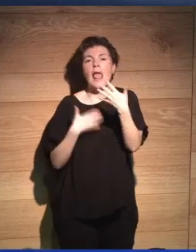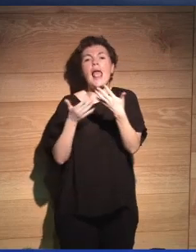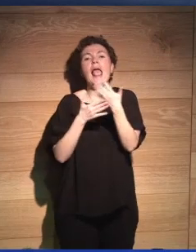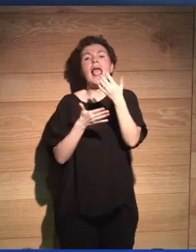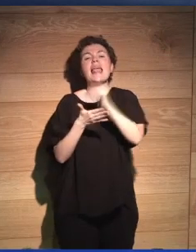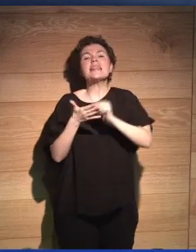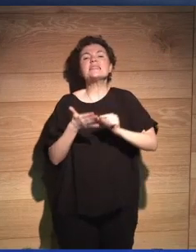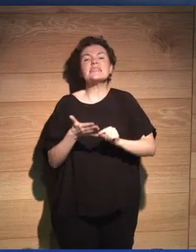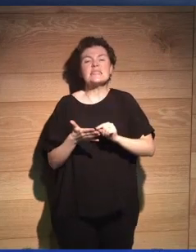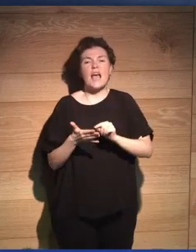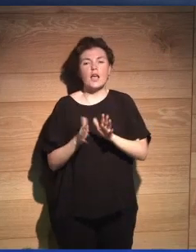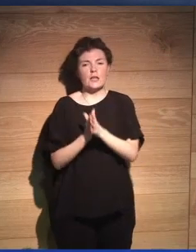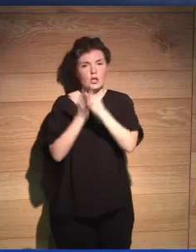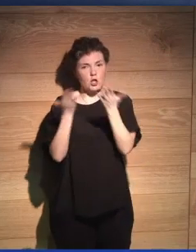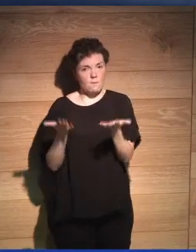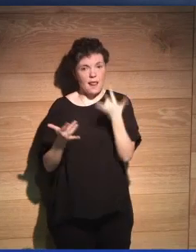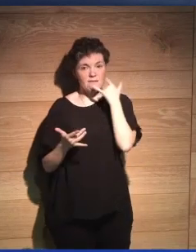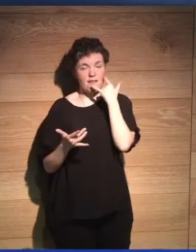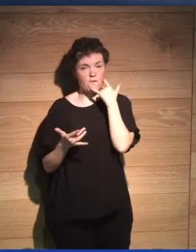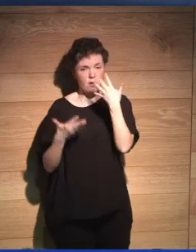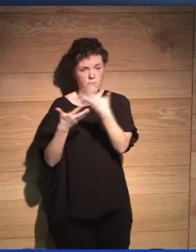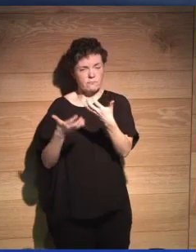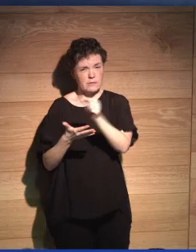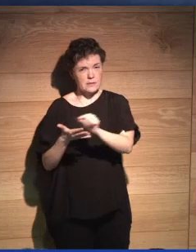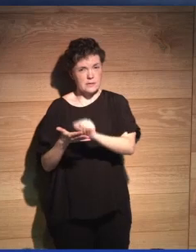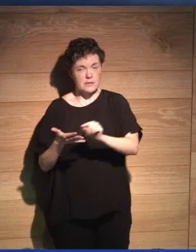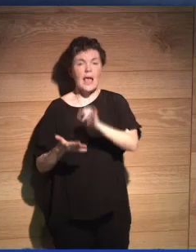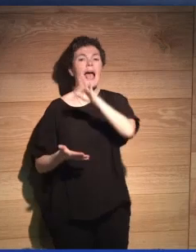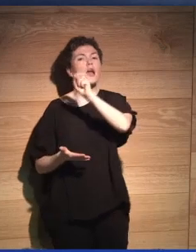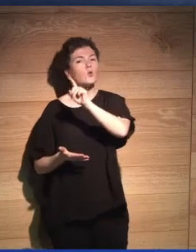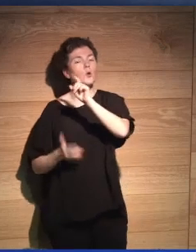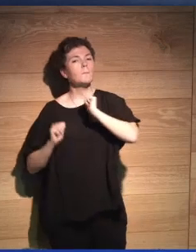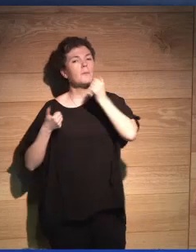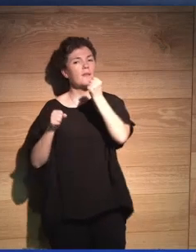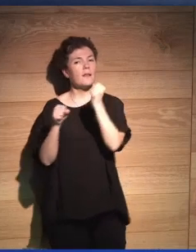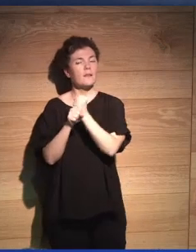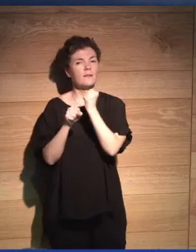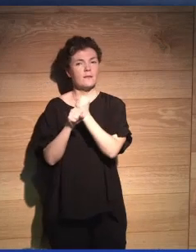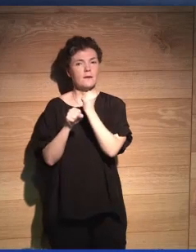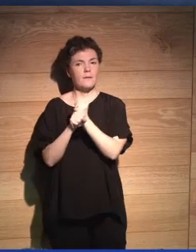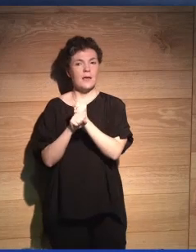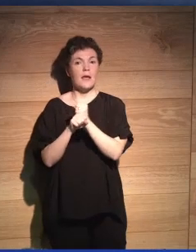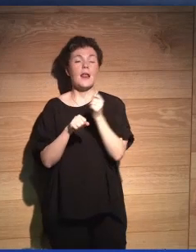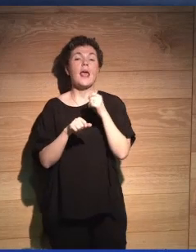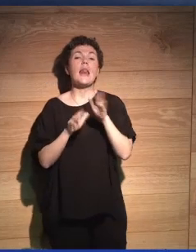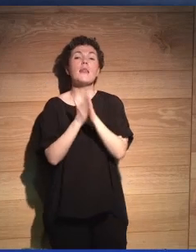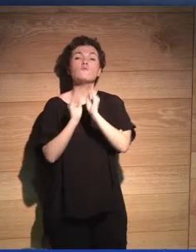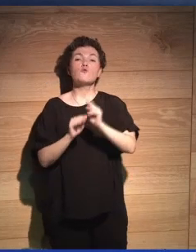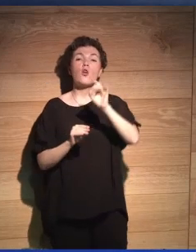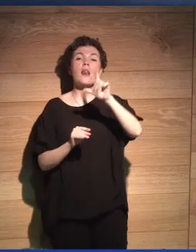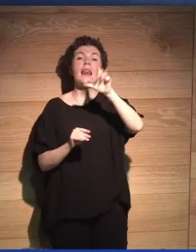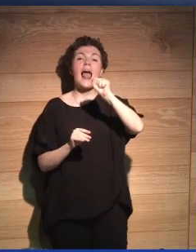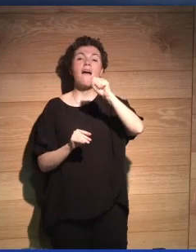escribió gran parte de la novela Telefónica y Arturo comenzó a trabajar en la forja, con